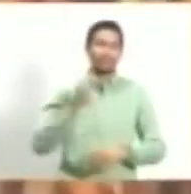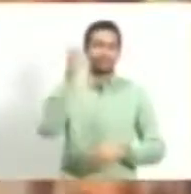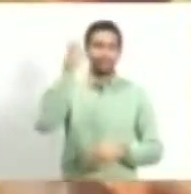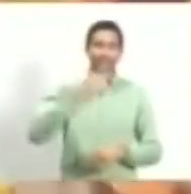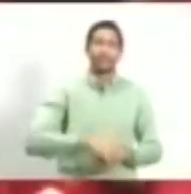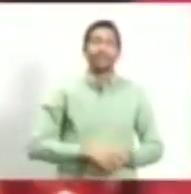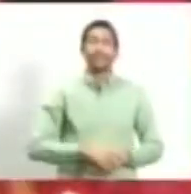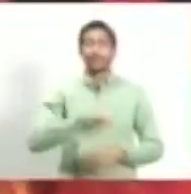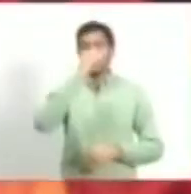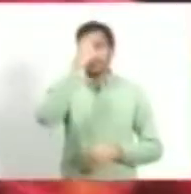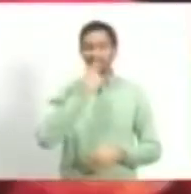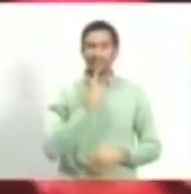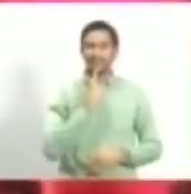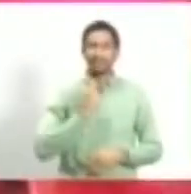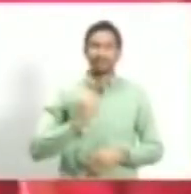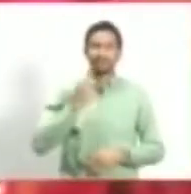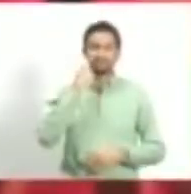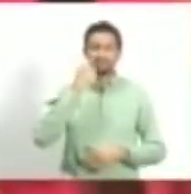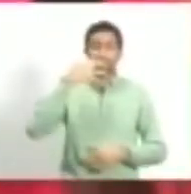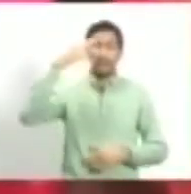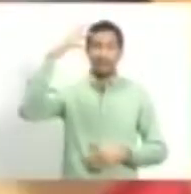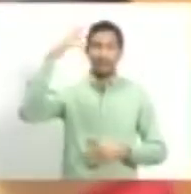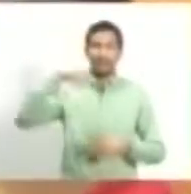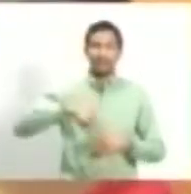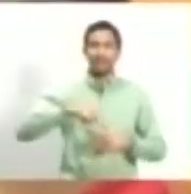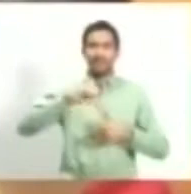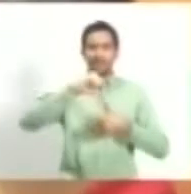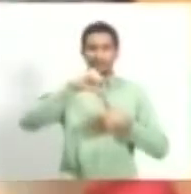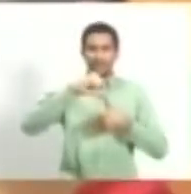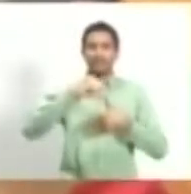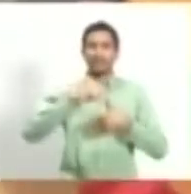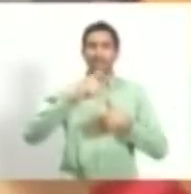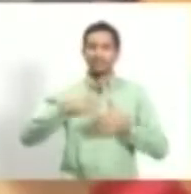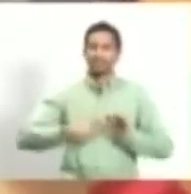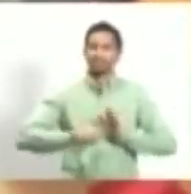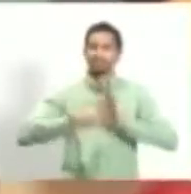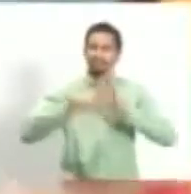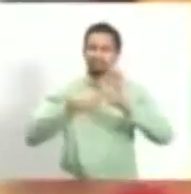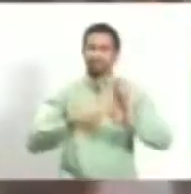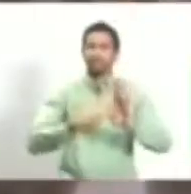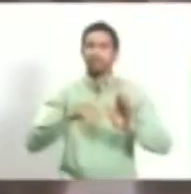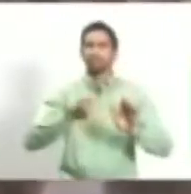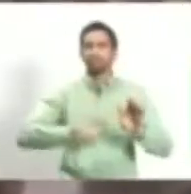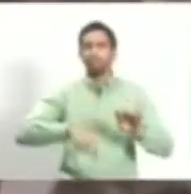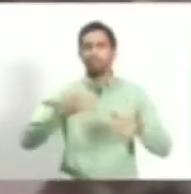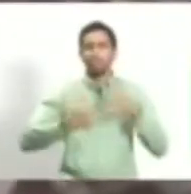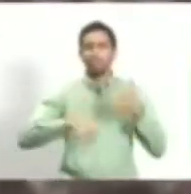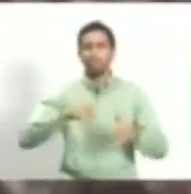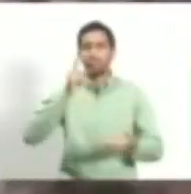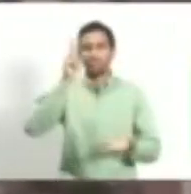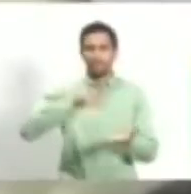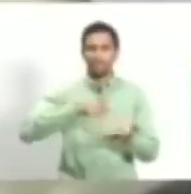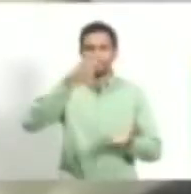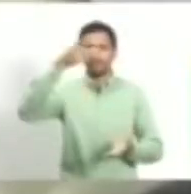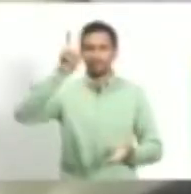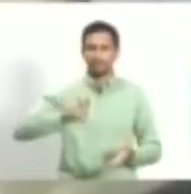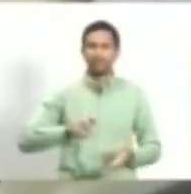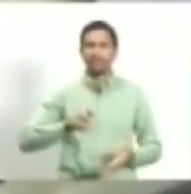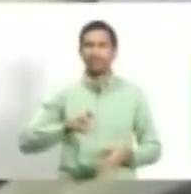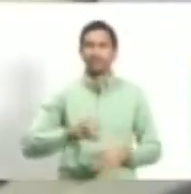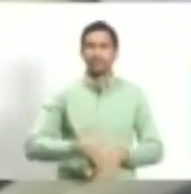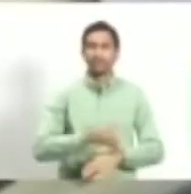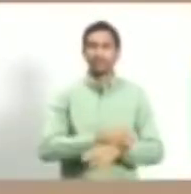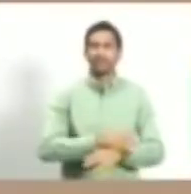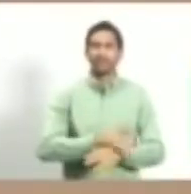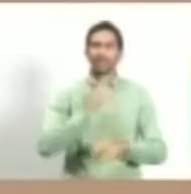Marta, la perla de América, le cumplirán al país y al mundo en la celebración de los Juegos Bolivarianos 2017, cuyo lanzamiento oficial se realizó en